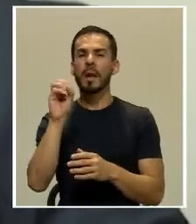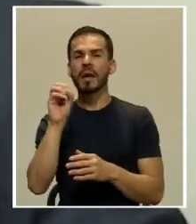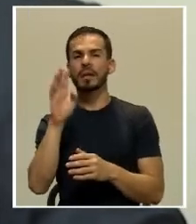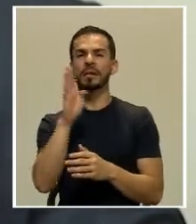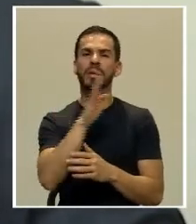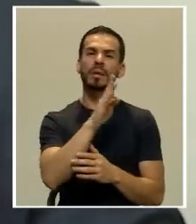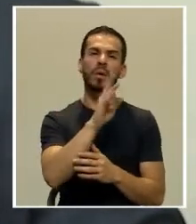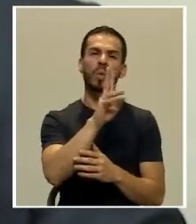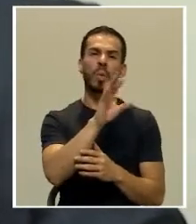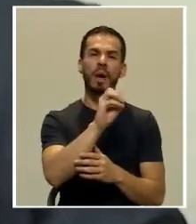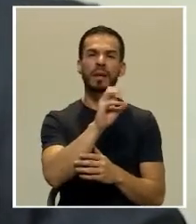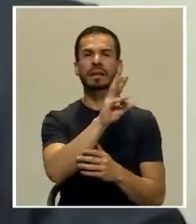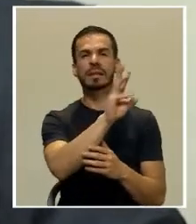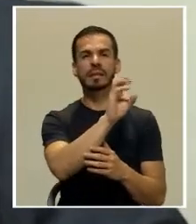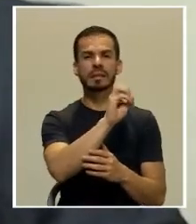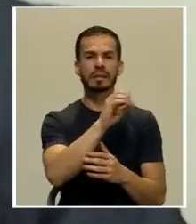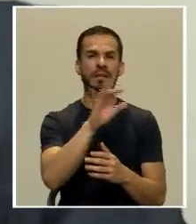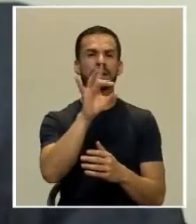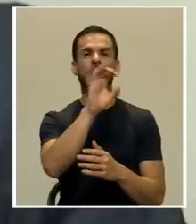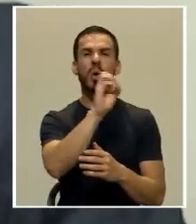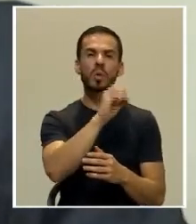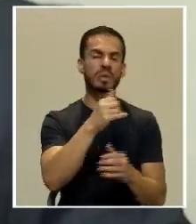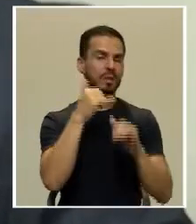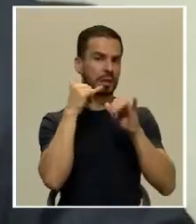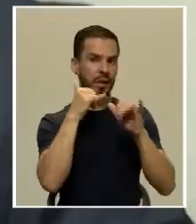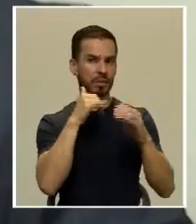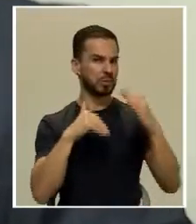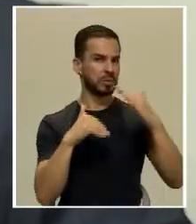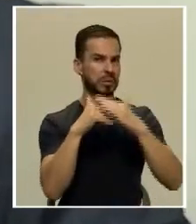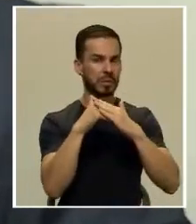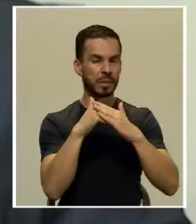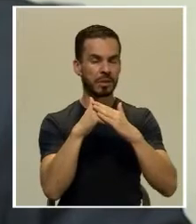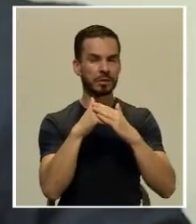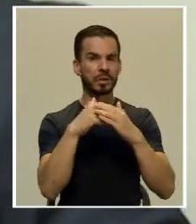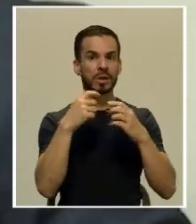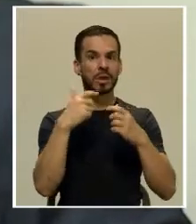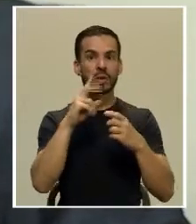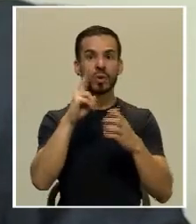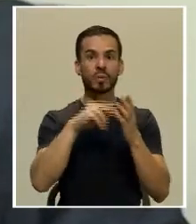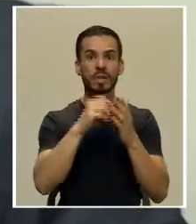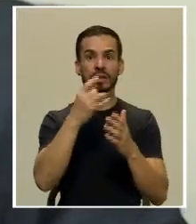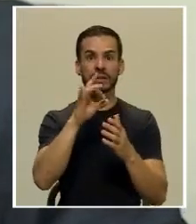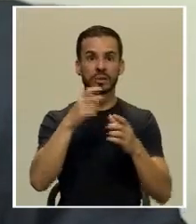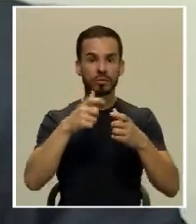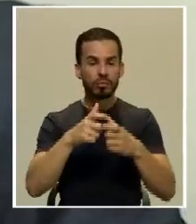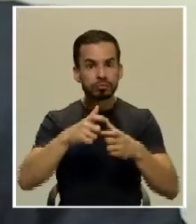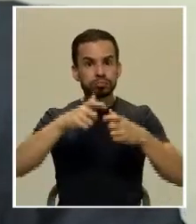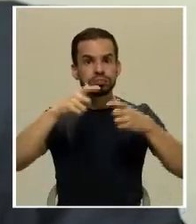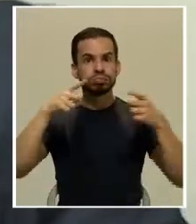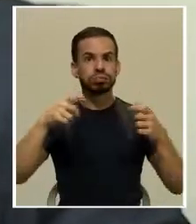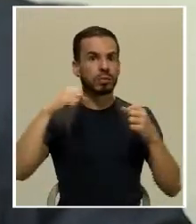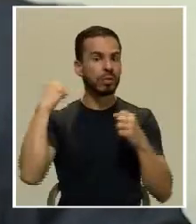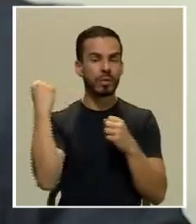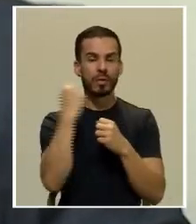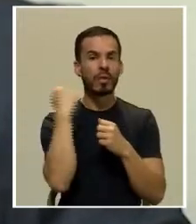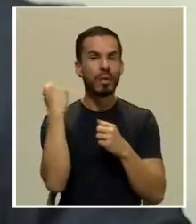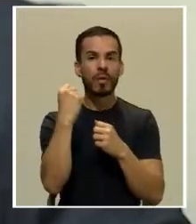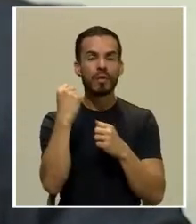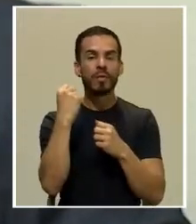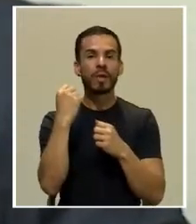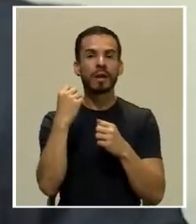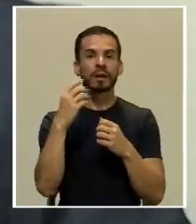20, 40, 60, 80 denuncias, y se incrementa en el 2018 de una manera muy fuerte,